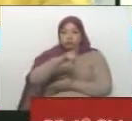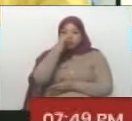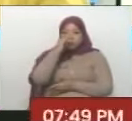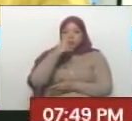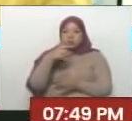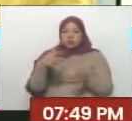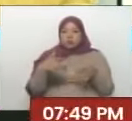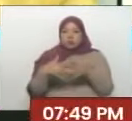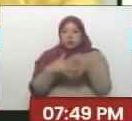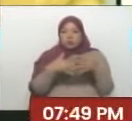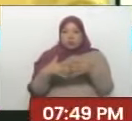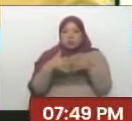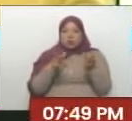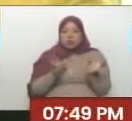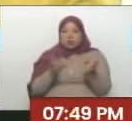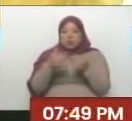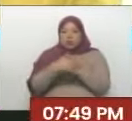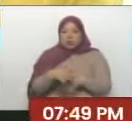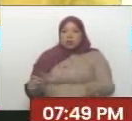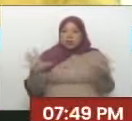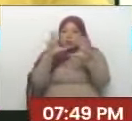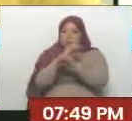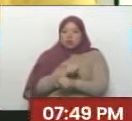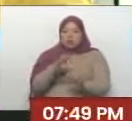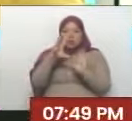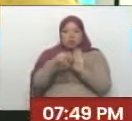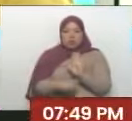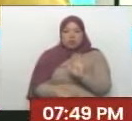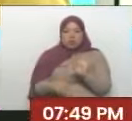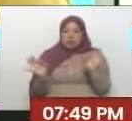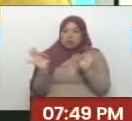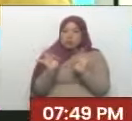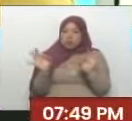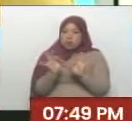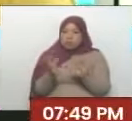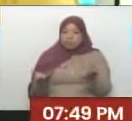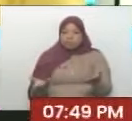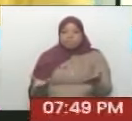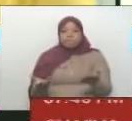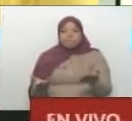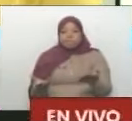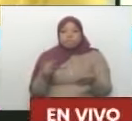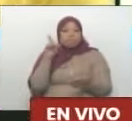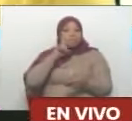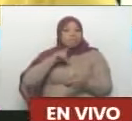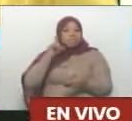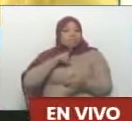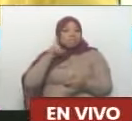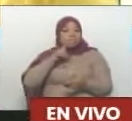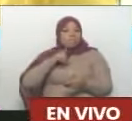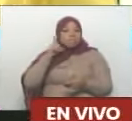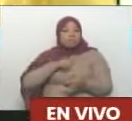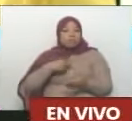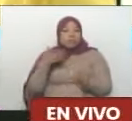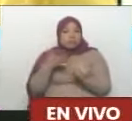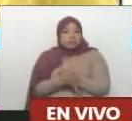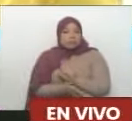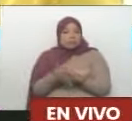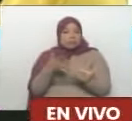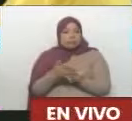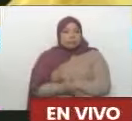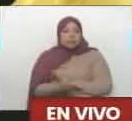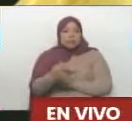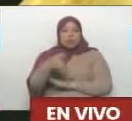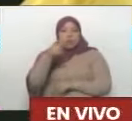la complicidad de la oscuridad, agarraron el avión, se lo robaron, pero eso no es todo, sino que mintieron. Imagínense lo que eso significa para